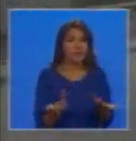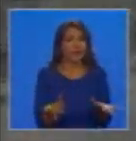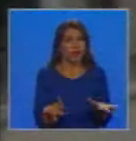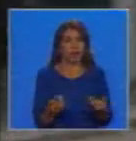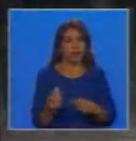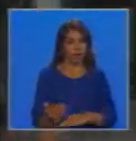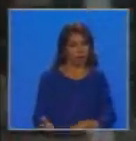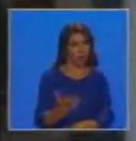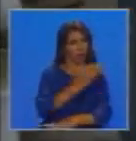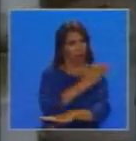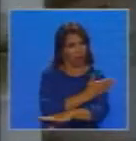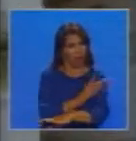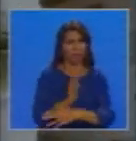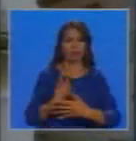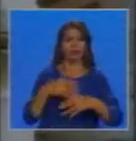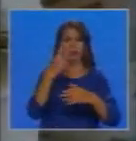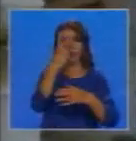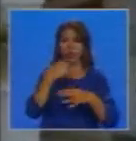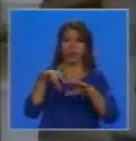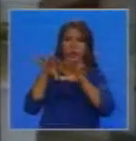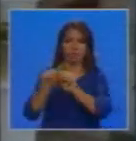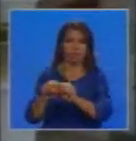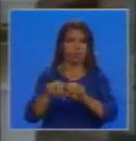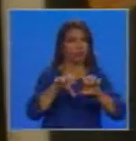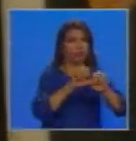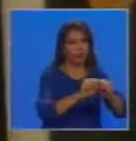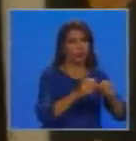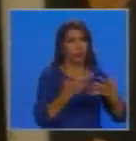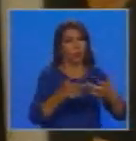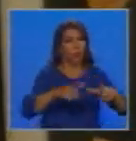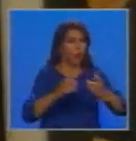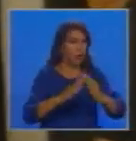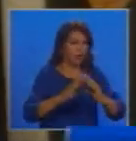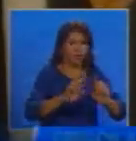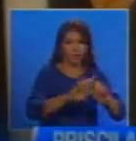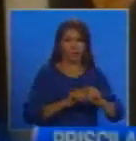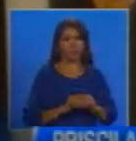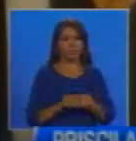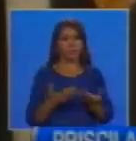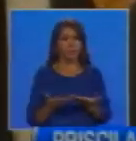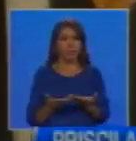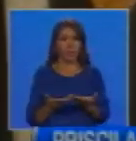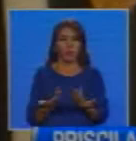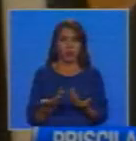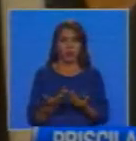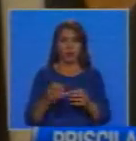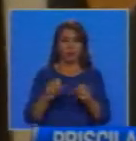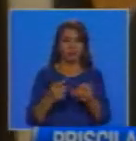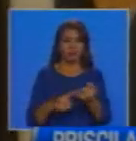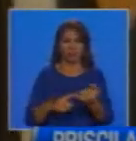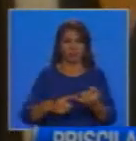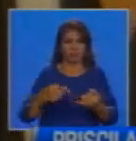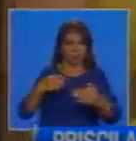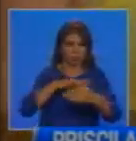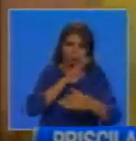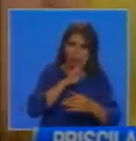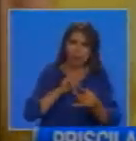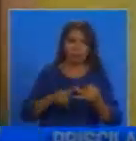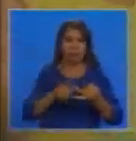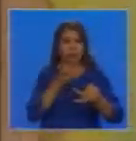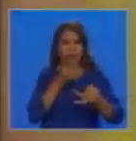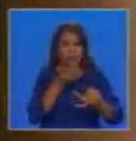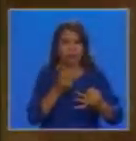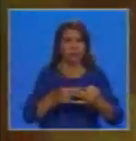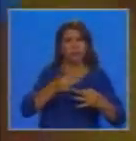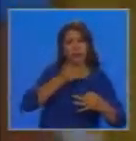con anticipación haber hecho su reservación en hoteles o hostales. Los paquetes les incluyen alojamiento, desayunos, cenas. Por